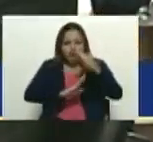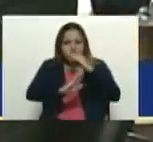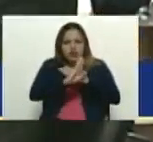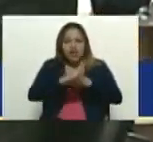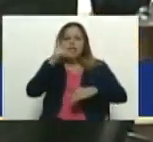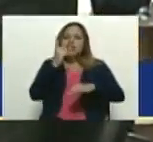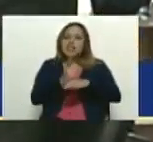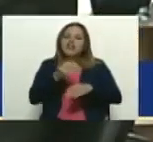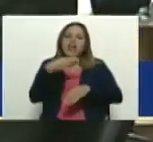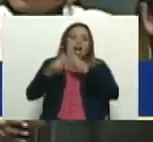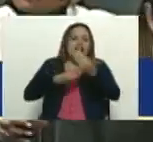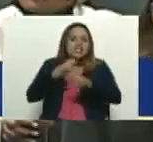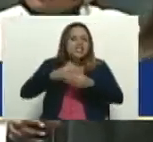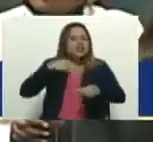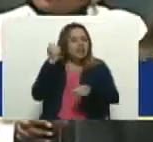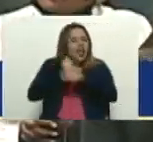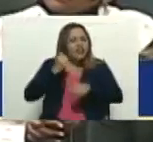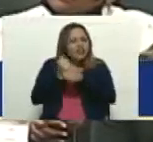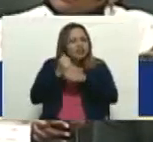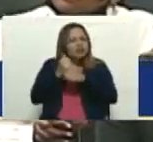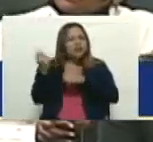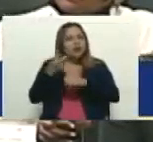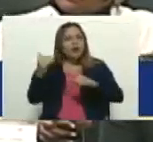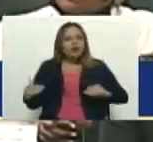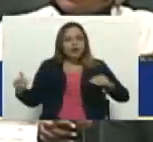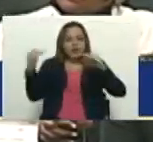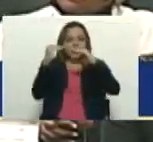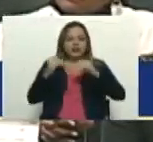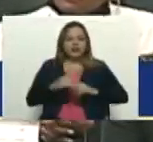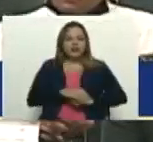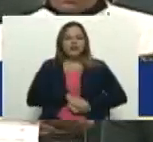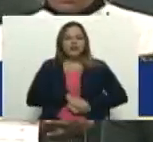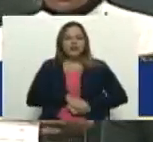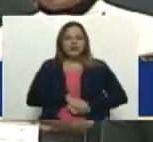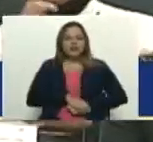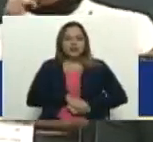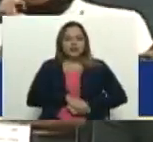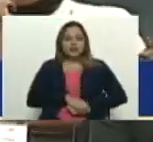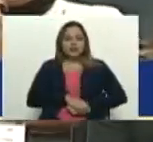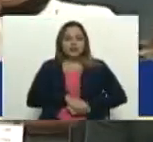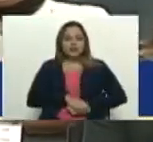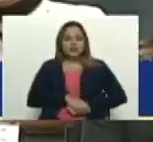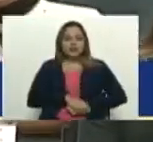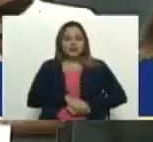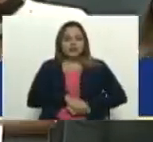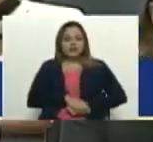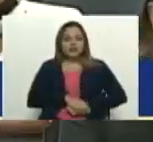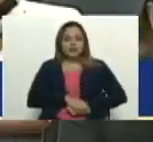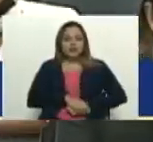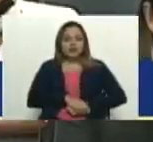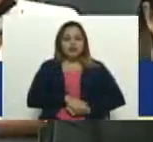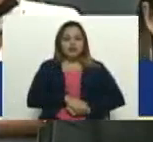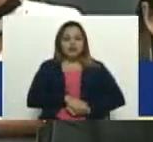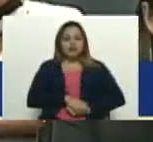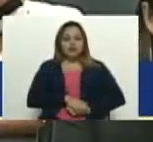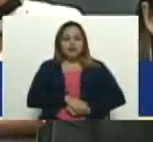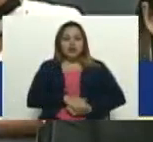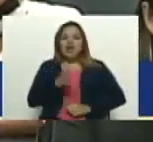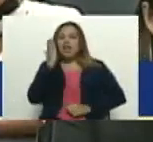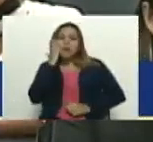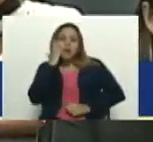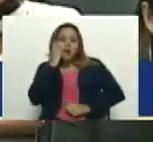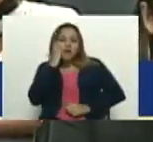mientras haya que luchar por la igualdad, mientras las mamá pancha no las visita